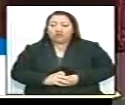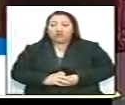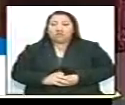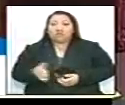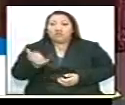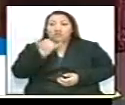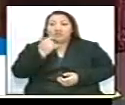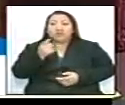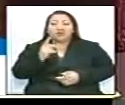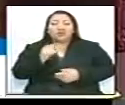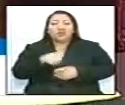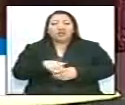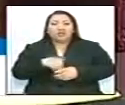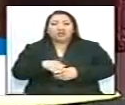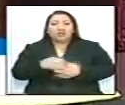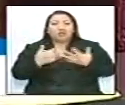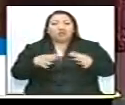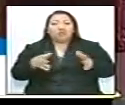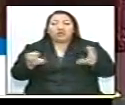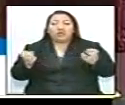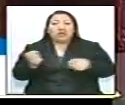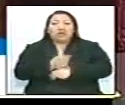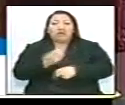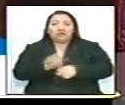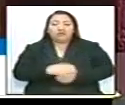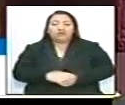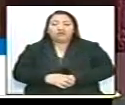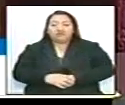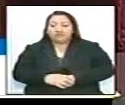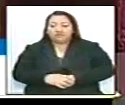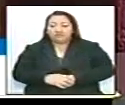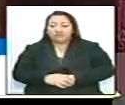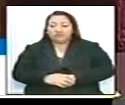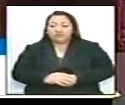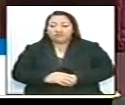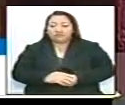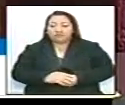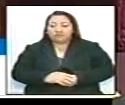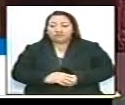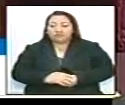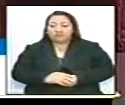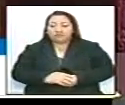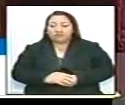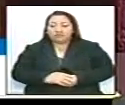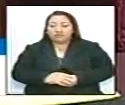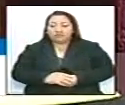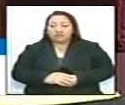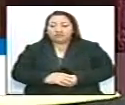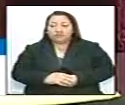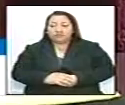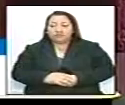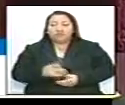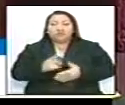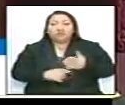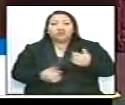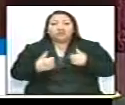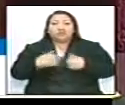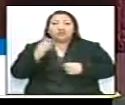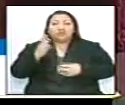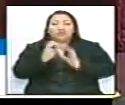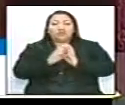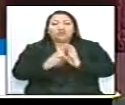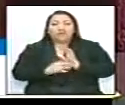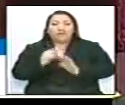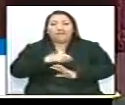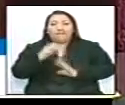al tutún, elecciones for walkover, etcétera, a lo que se nos ha planteado ahora, que también tiene mandato constitucional, que es el tema de que